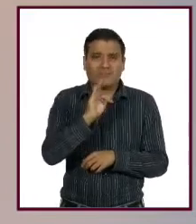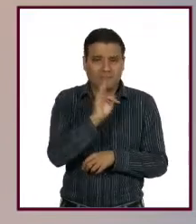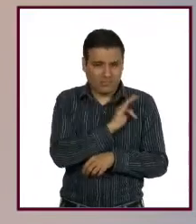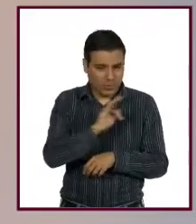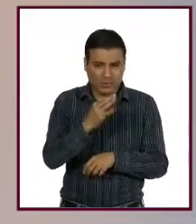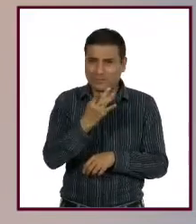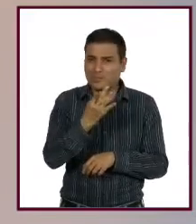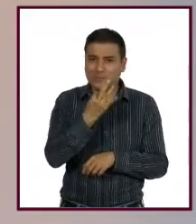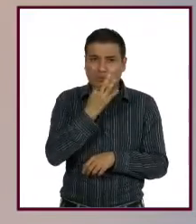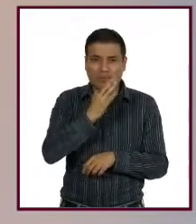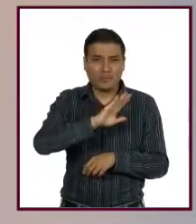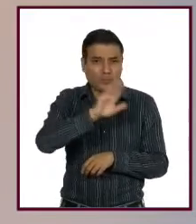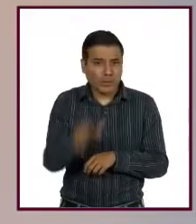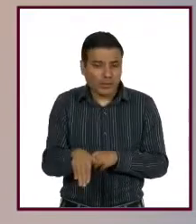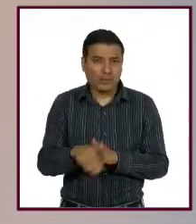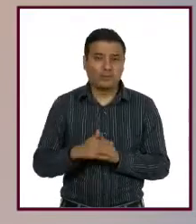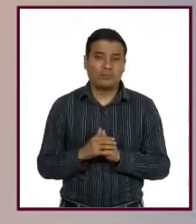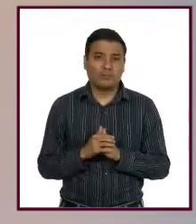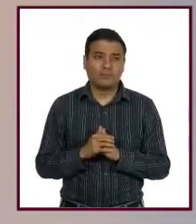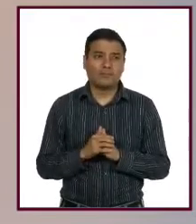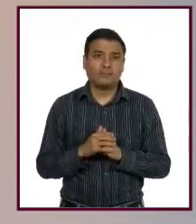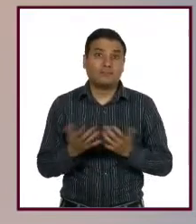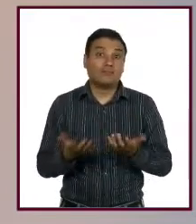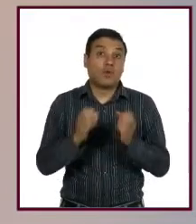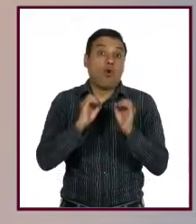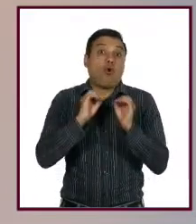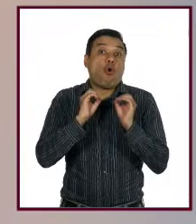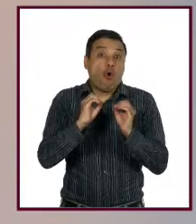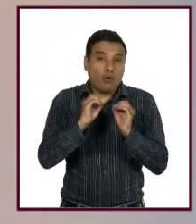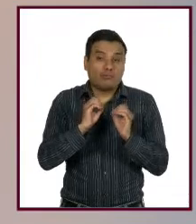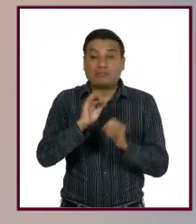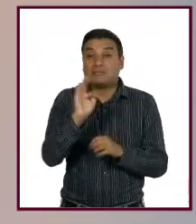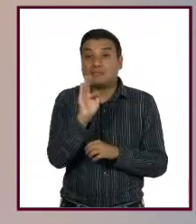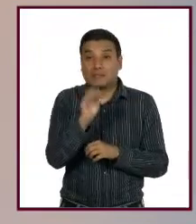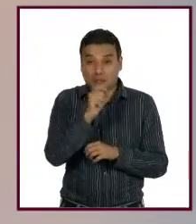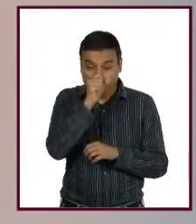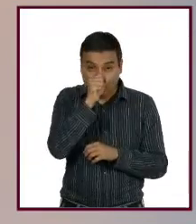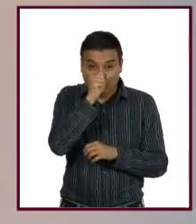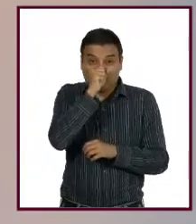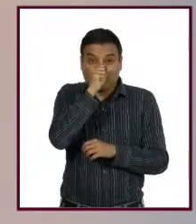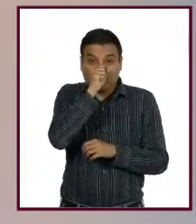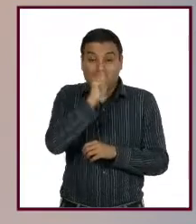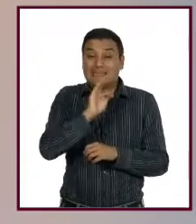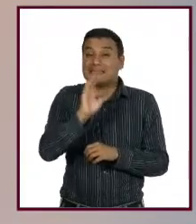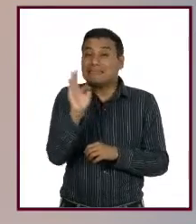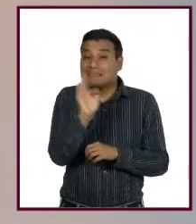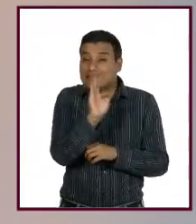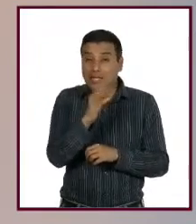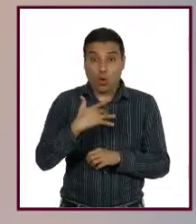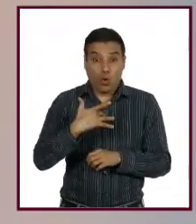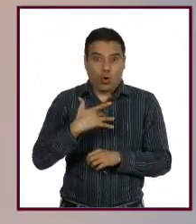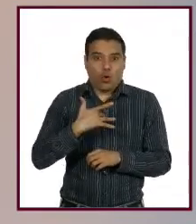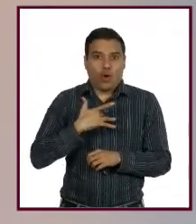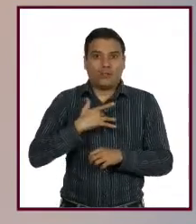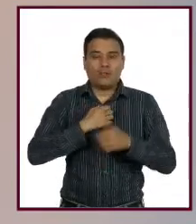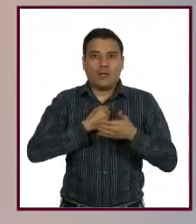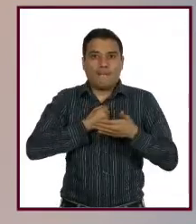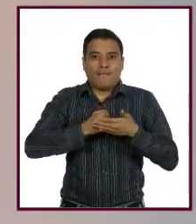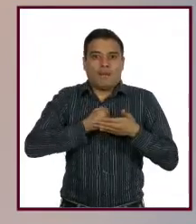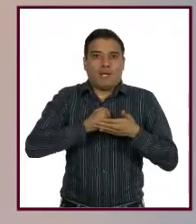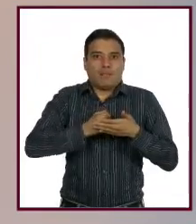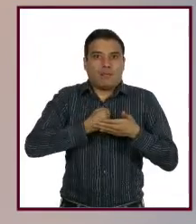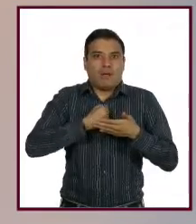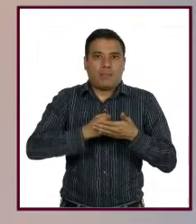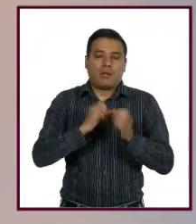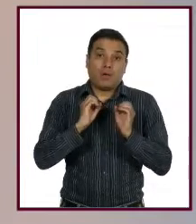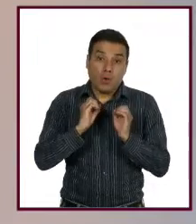sustancias un efecto en el corazón donde nos genera algún tipo de arritmia, algún tipo de daño en